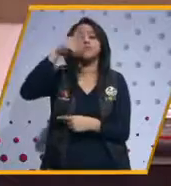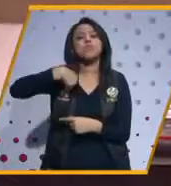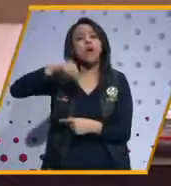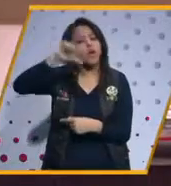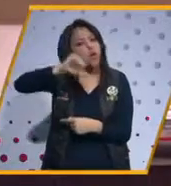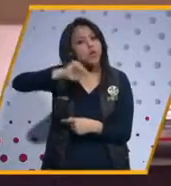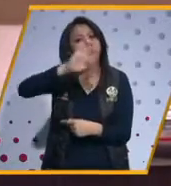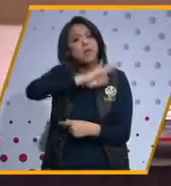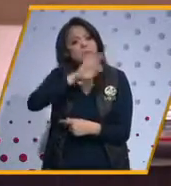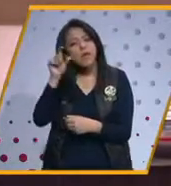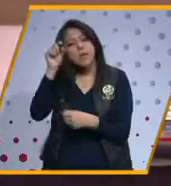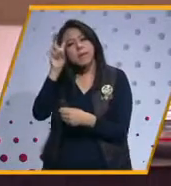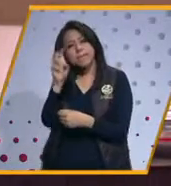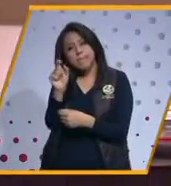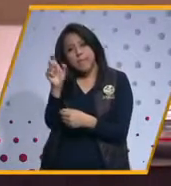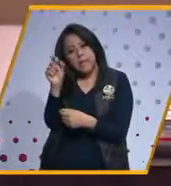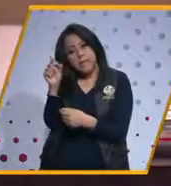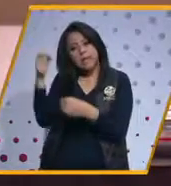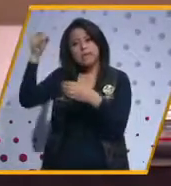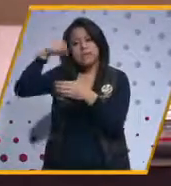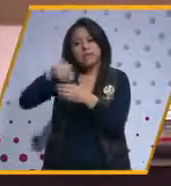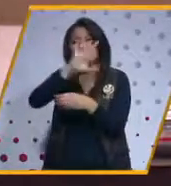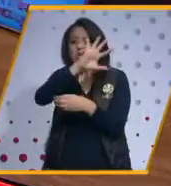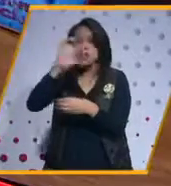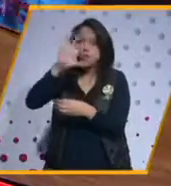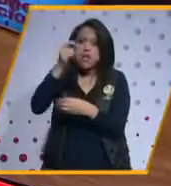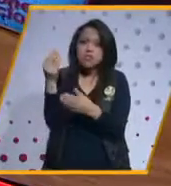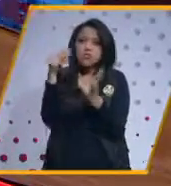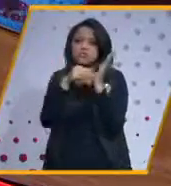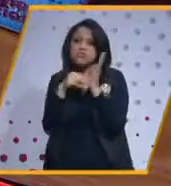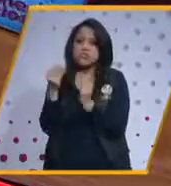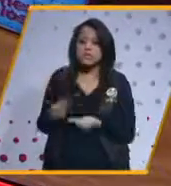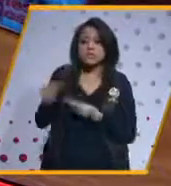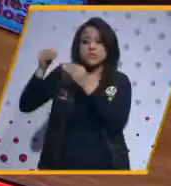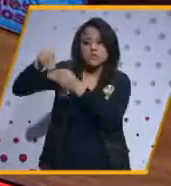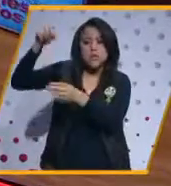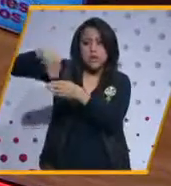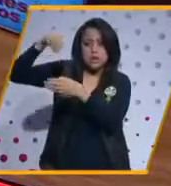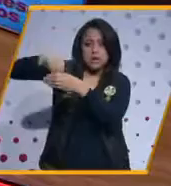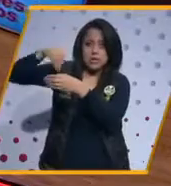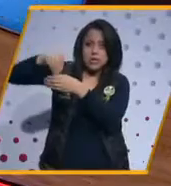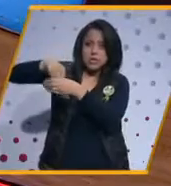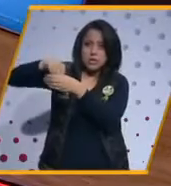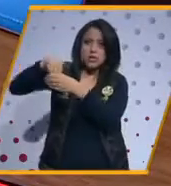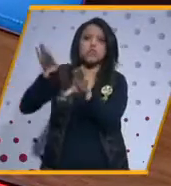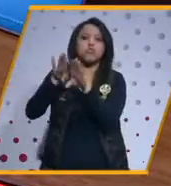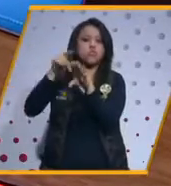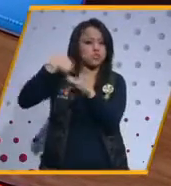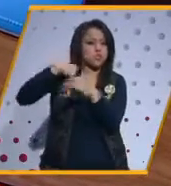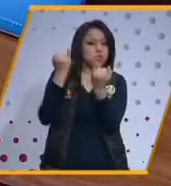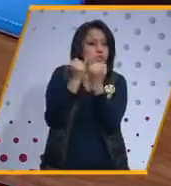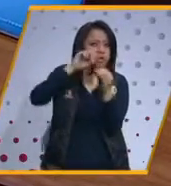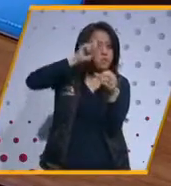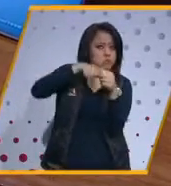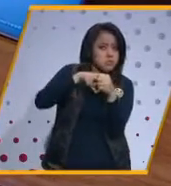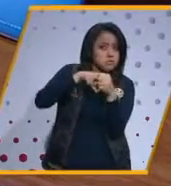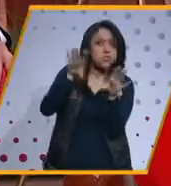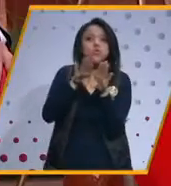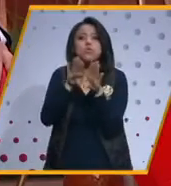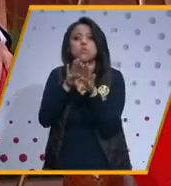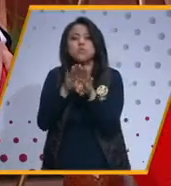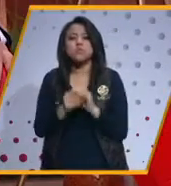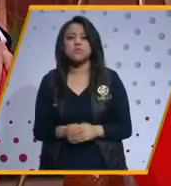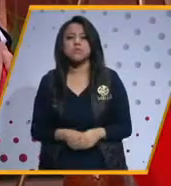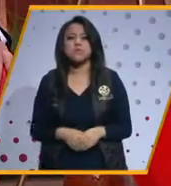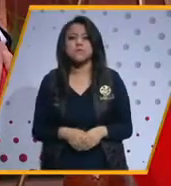para 20, hoy me alcanzó para 500, hoy me alcanzó para 1,000. Todo ese dinero que voy metiendo, yo soy socio con ustedes. Exacto. Ese dinero me va a generar